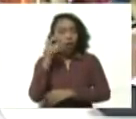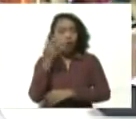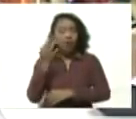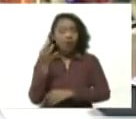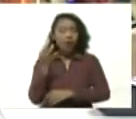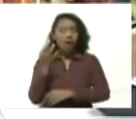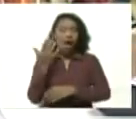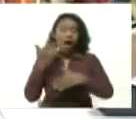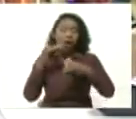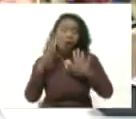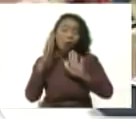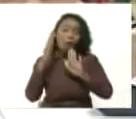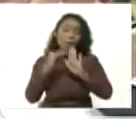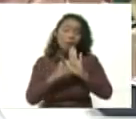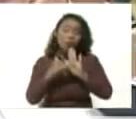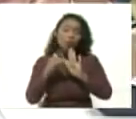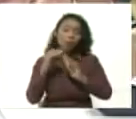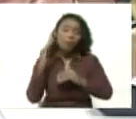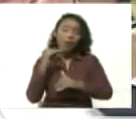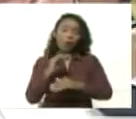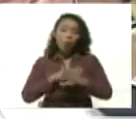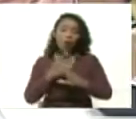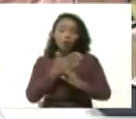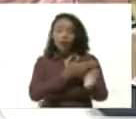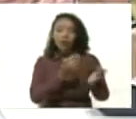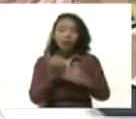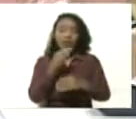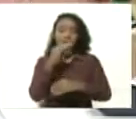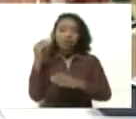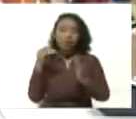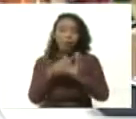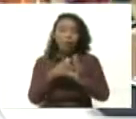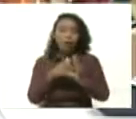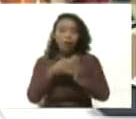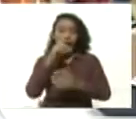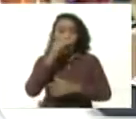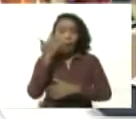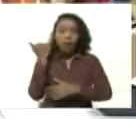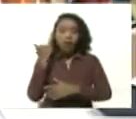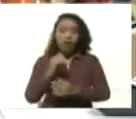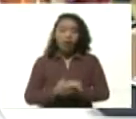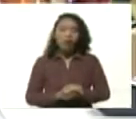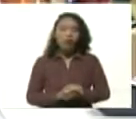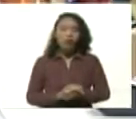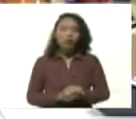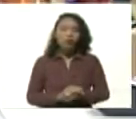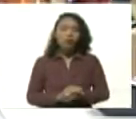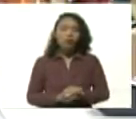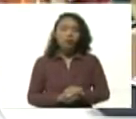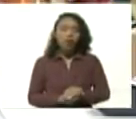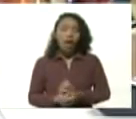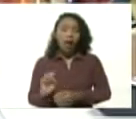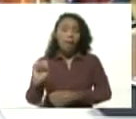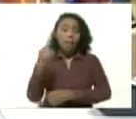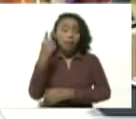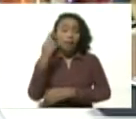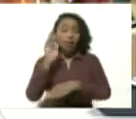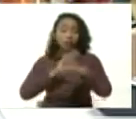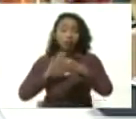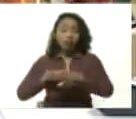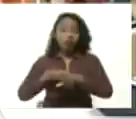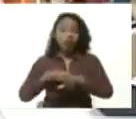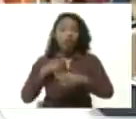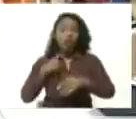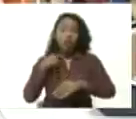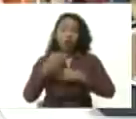Quizás menos, porque regresaron más de 300.000 el año pasado. Es el primer llamado, se lo hago